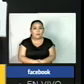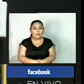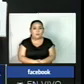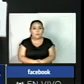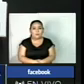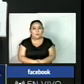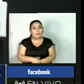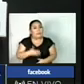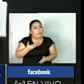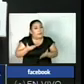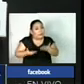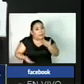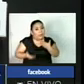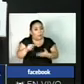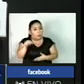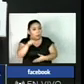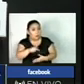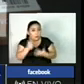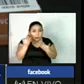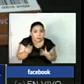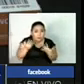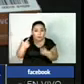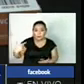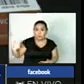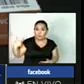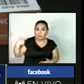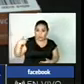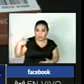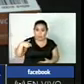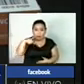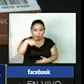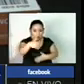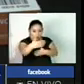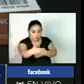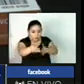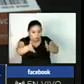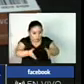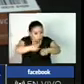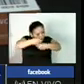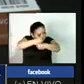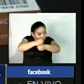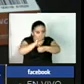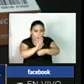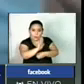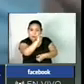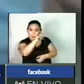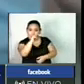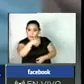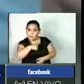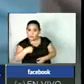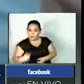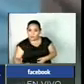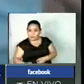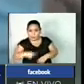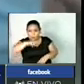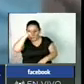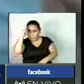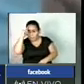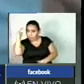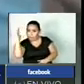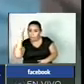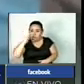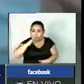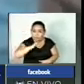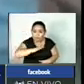¿podría ser esta la vacuna que todos esperan? en este laboratorio chino trabajan las 24 horas en busca de la fórmula que